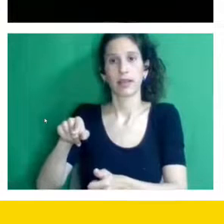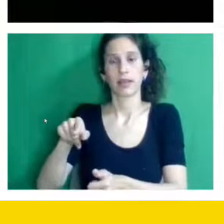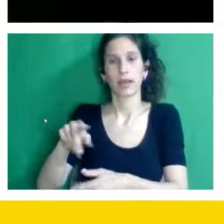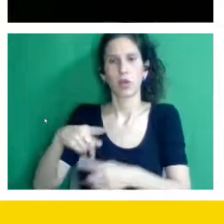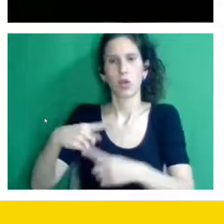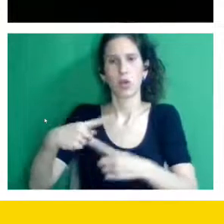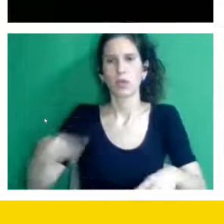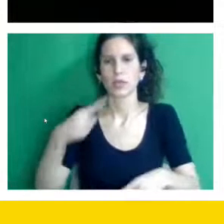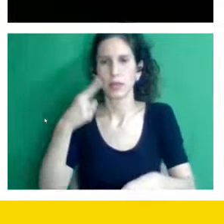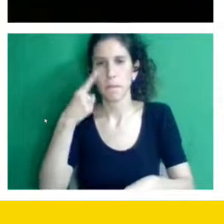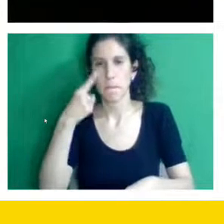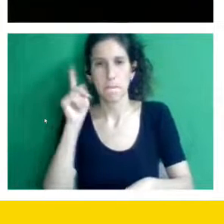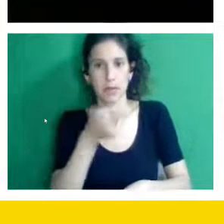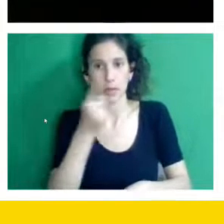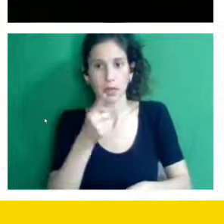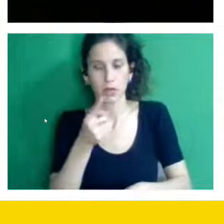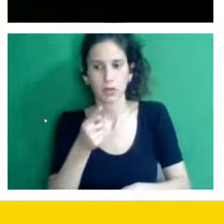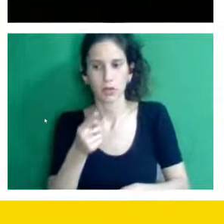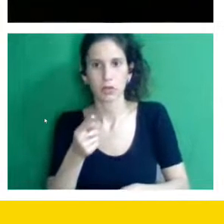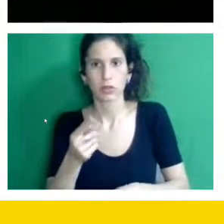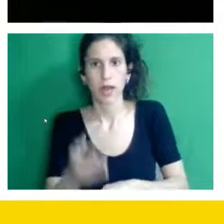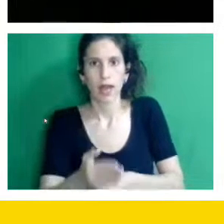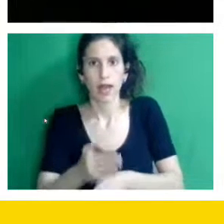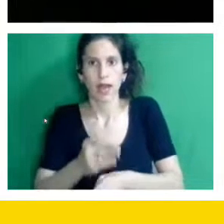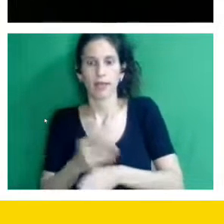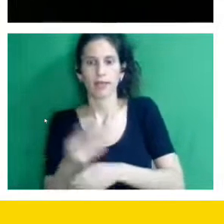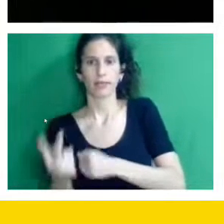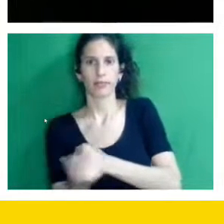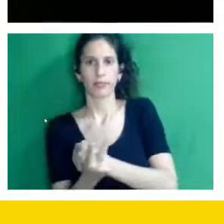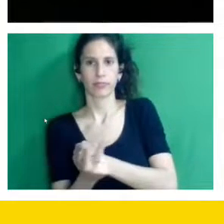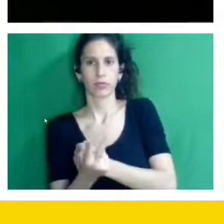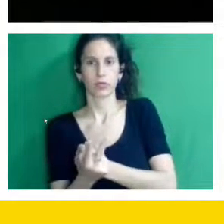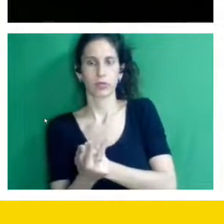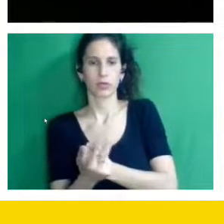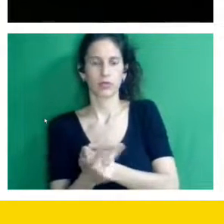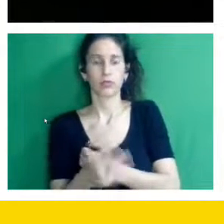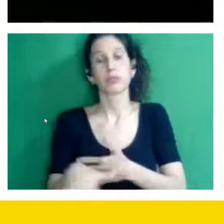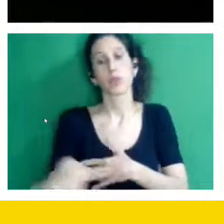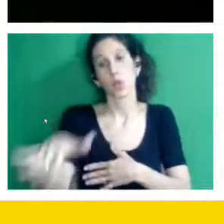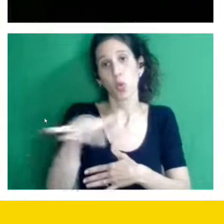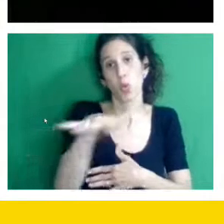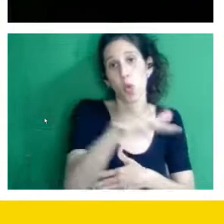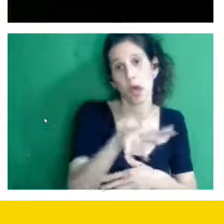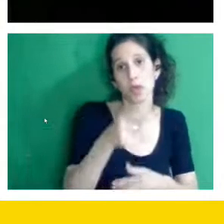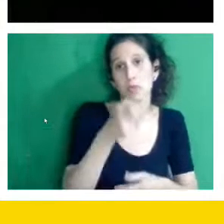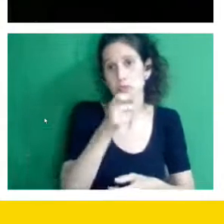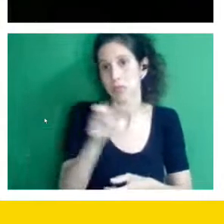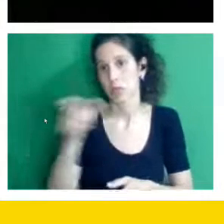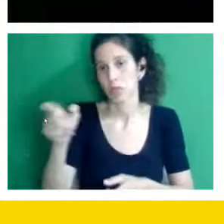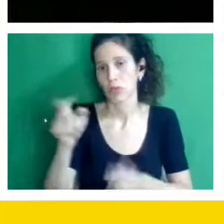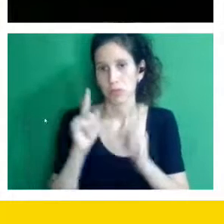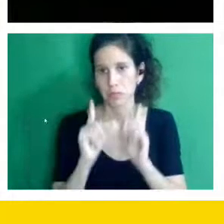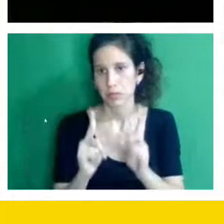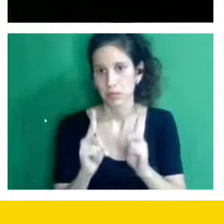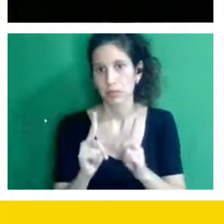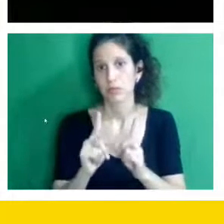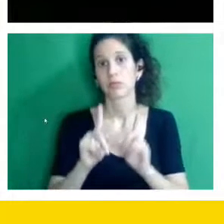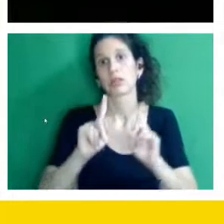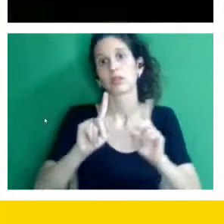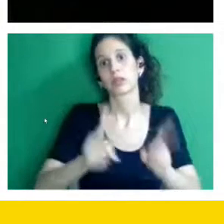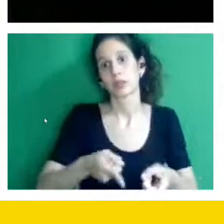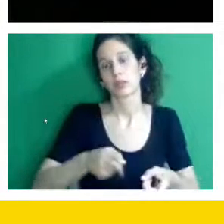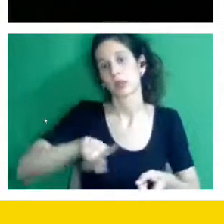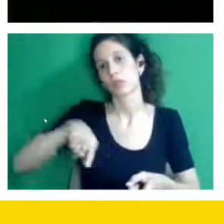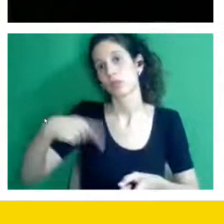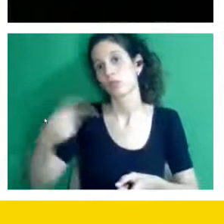va a tener. Obviamente en algunos sectores las respuestas van a ser iguales, pero en otros no. y hay que considerar que las amenazas son las propias y son